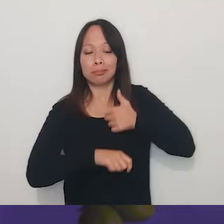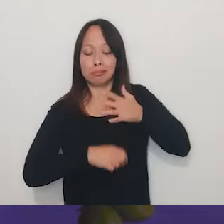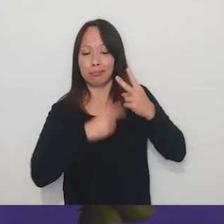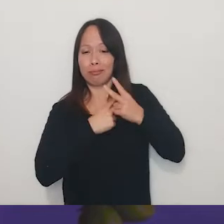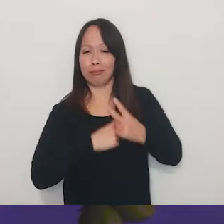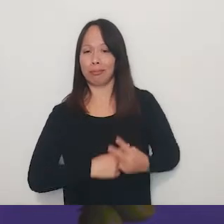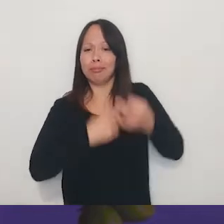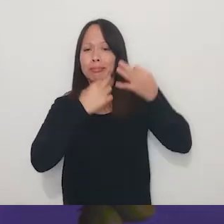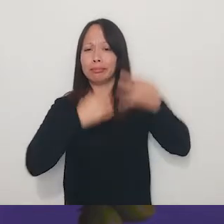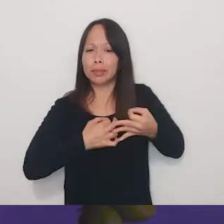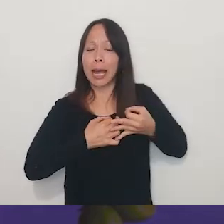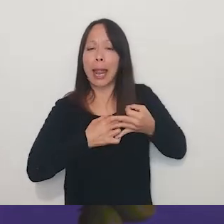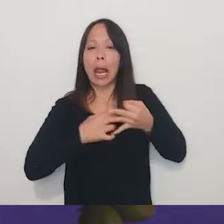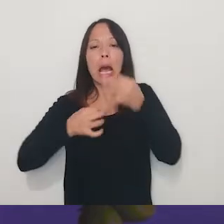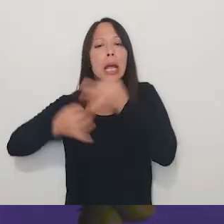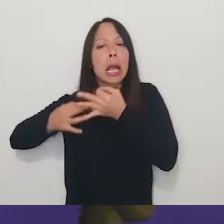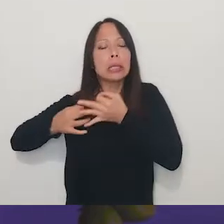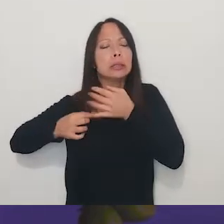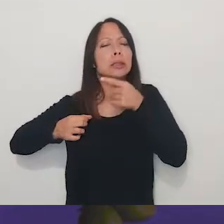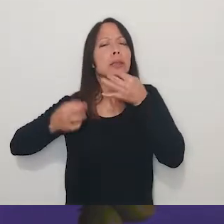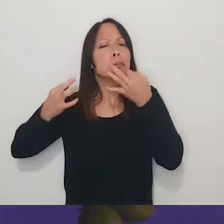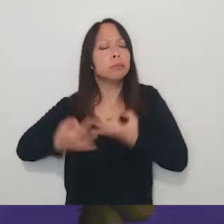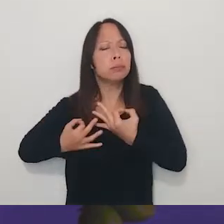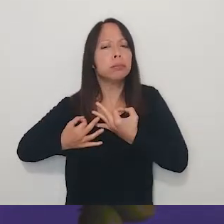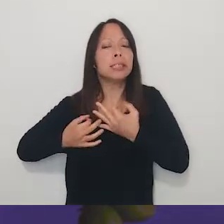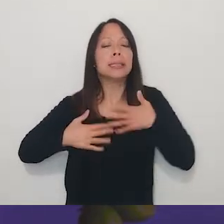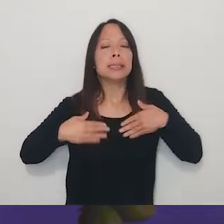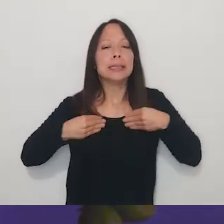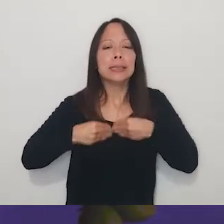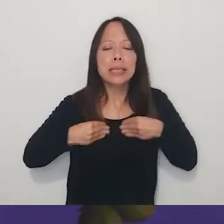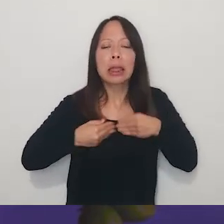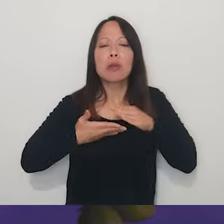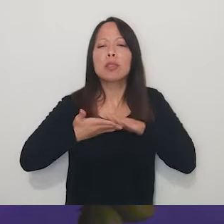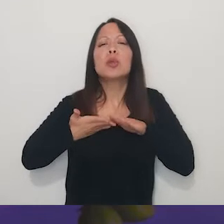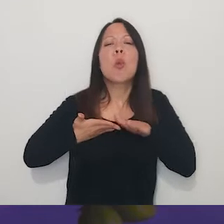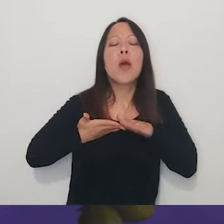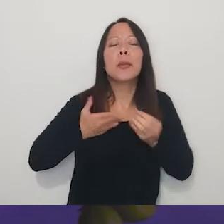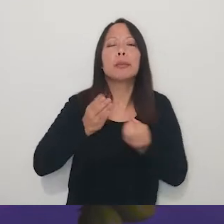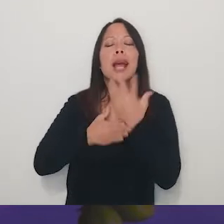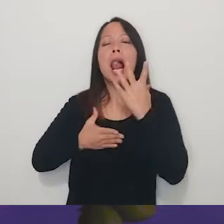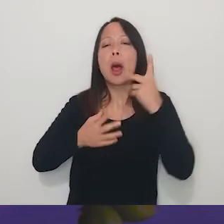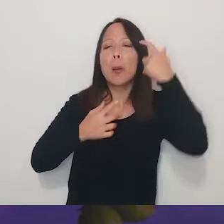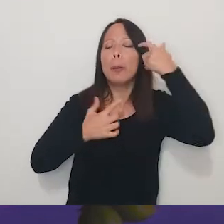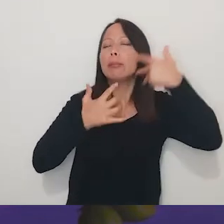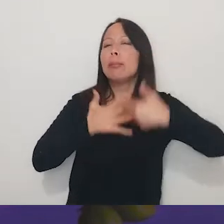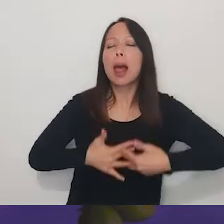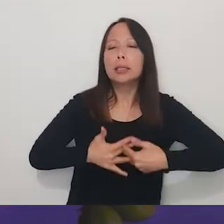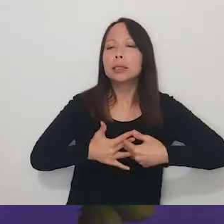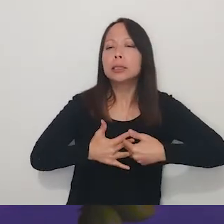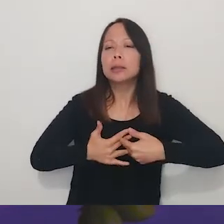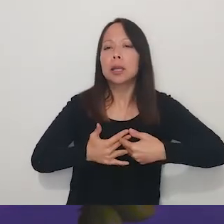los laboratorios, imágenes, estudios, y si el paciente acaba de venir y acaba de empezar con el síntoma, bueno, tratar de dirigirlo con un